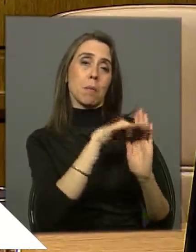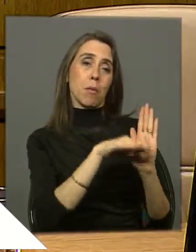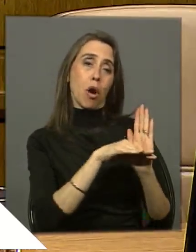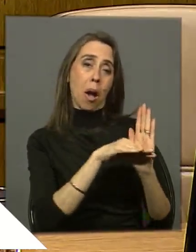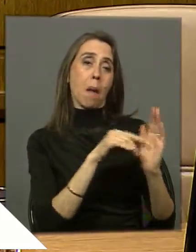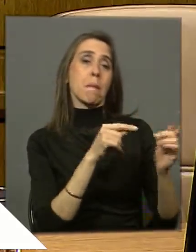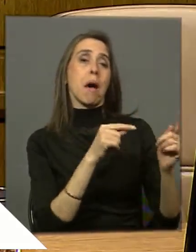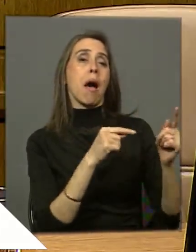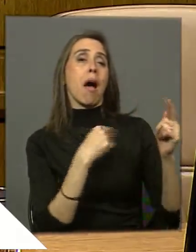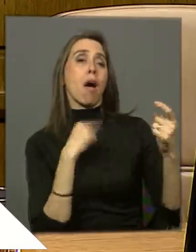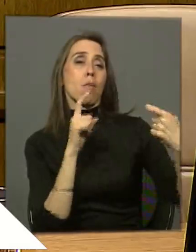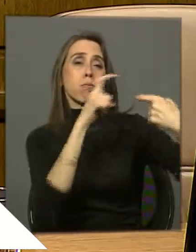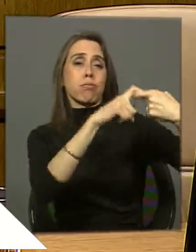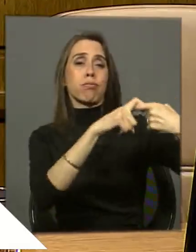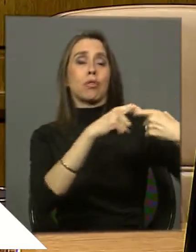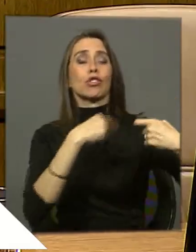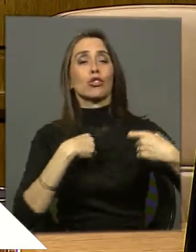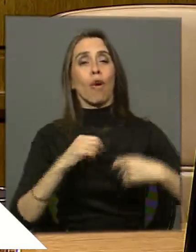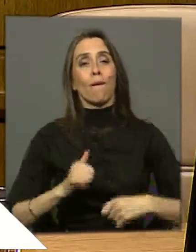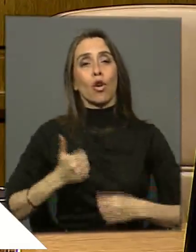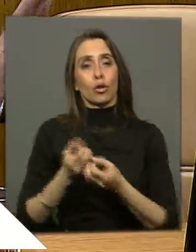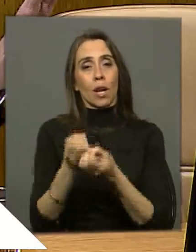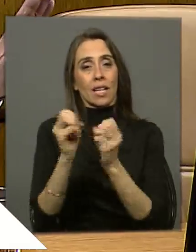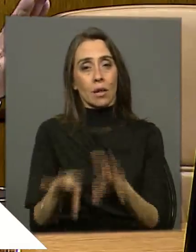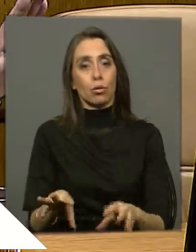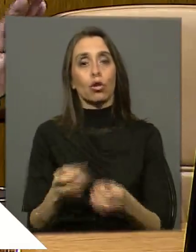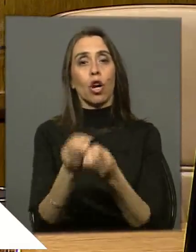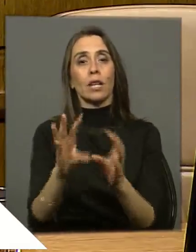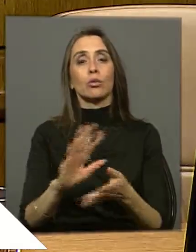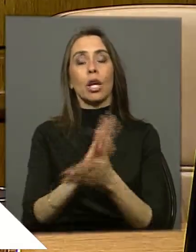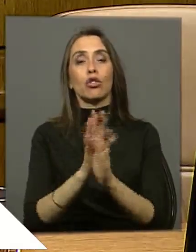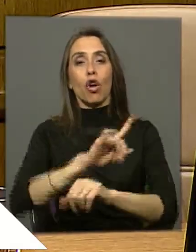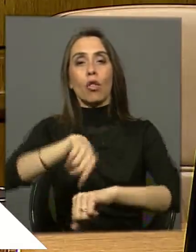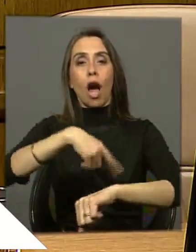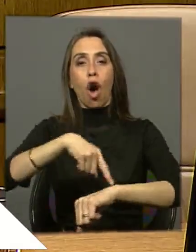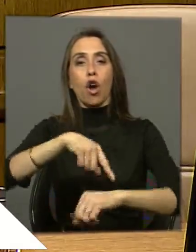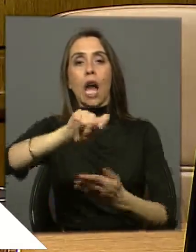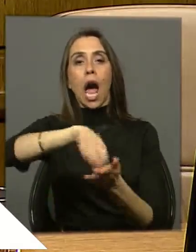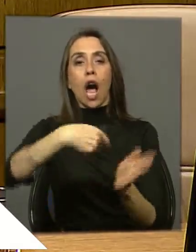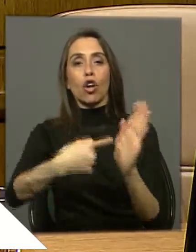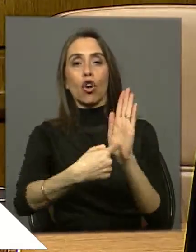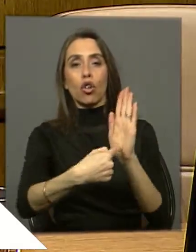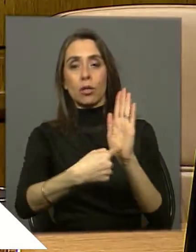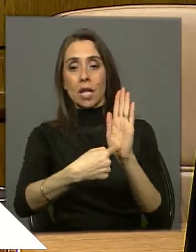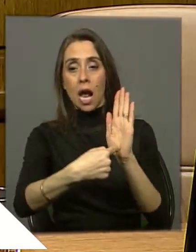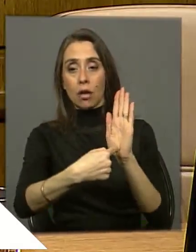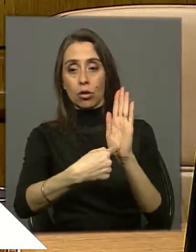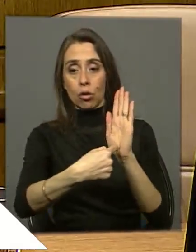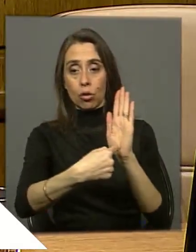renuncia voluntaria deben renunciar a la totalidad de las horas de contrato que tiene en el sistema,